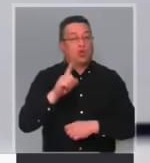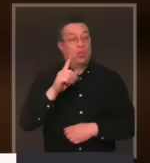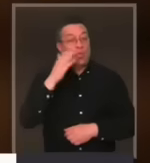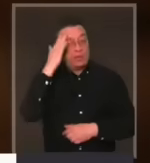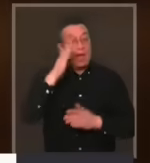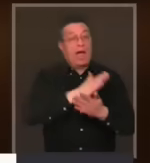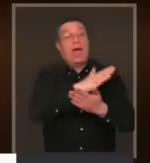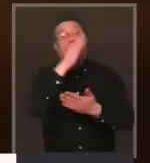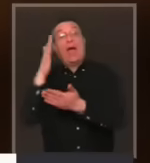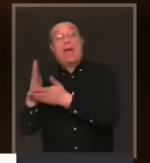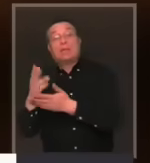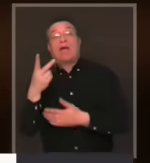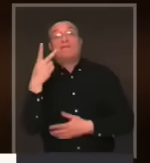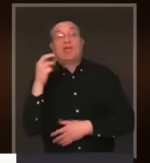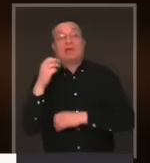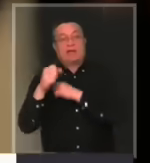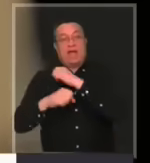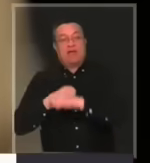años.